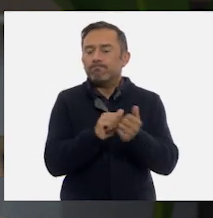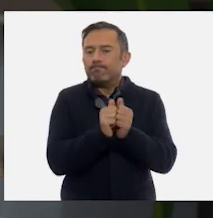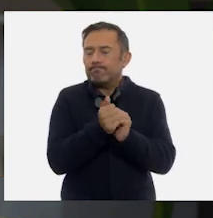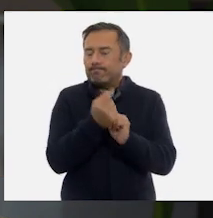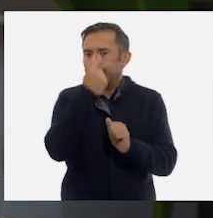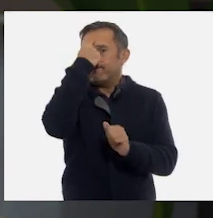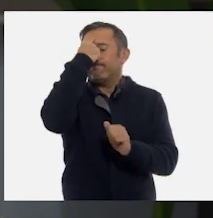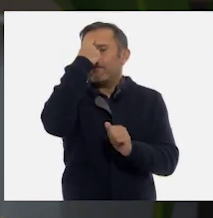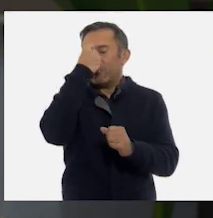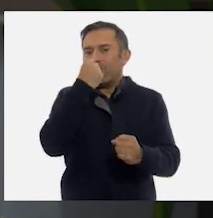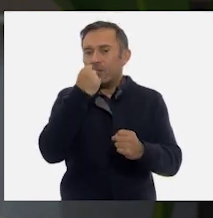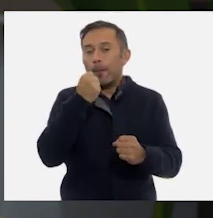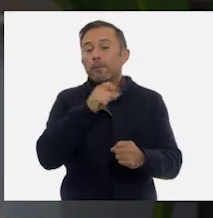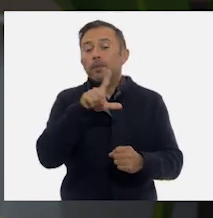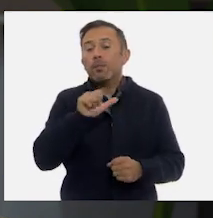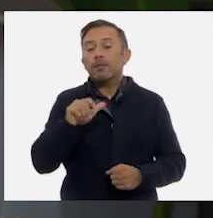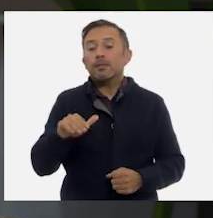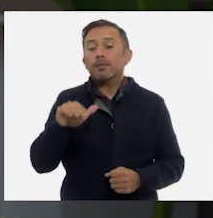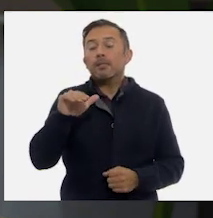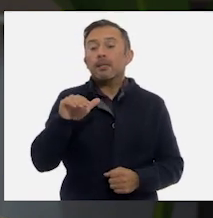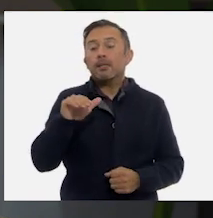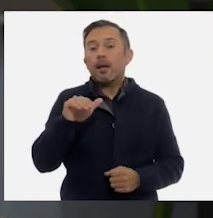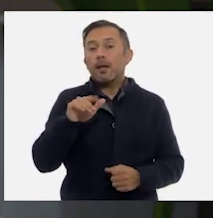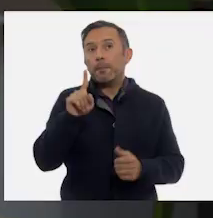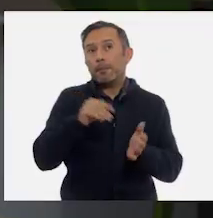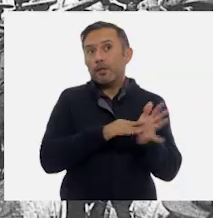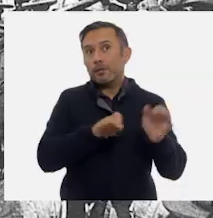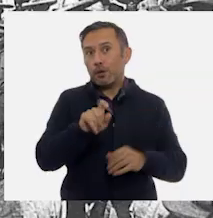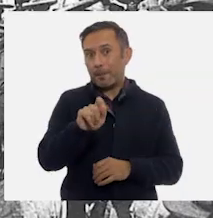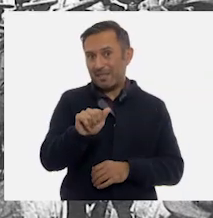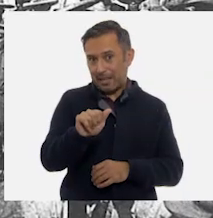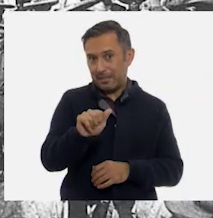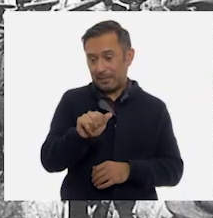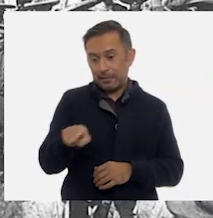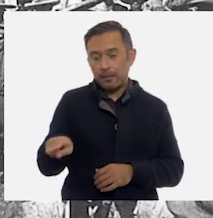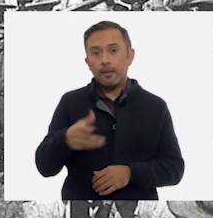26, es decir, cuando ella tiene 10 años, estalla la Guerra Cristera.